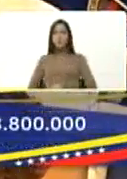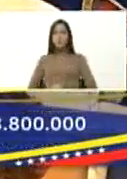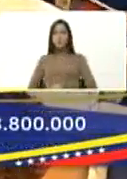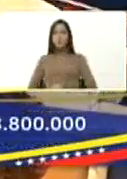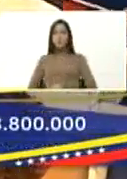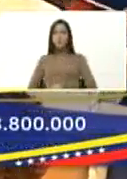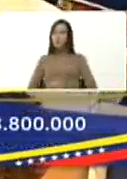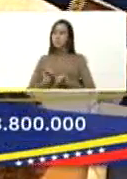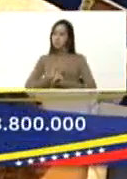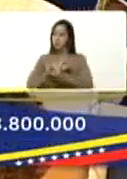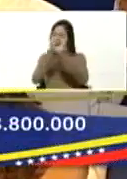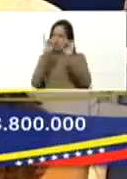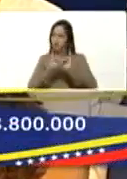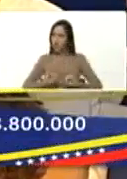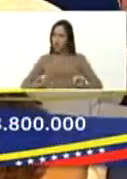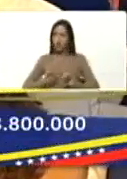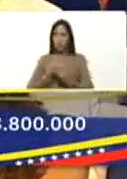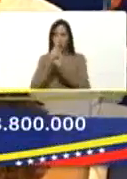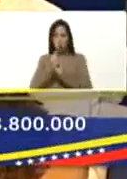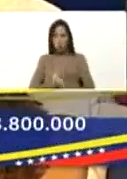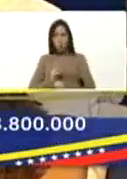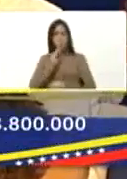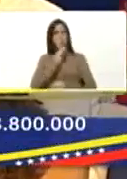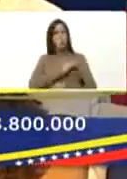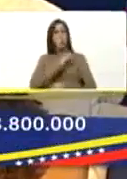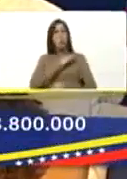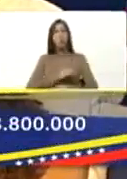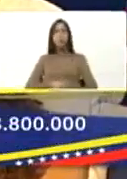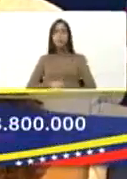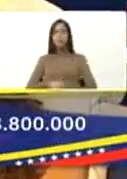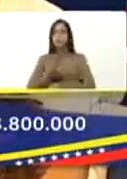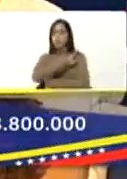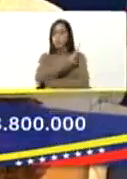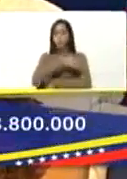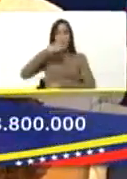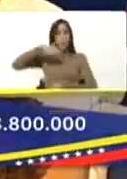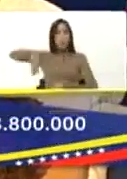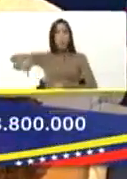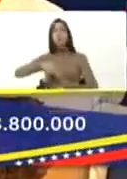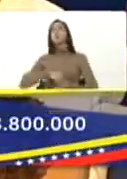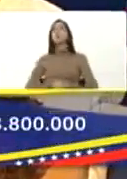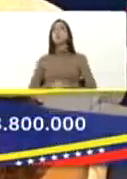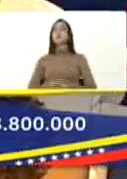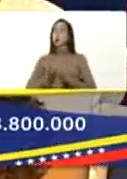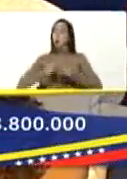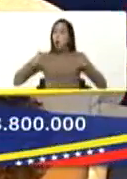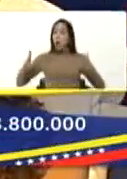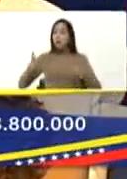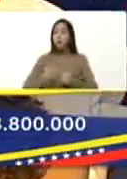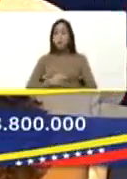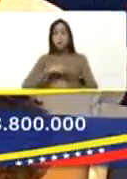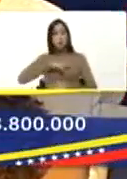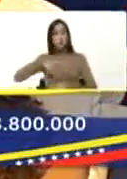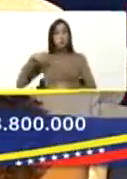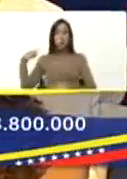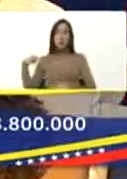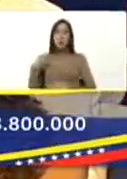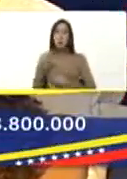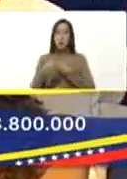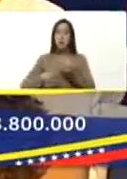Con felicidad, seguridad social, poder popular. Lo más grande que nosotros tenemos que